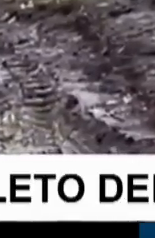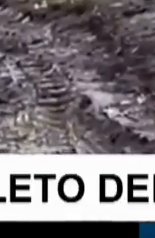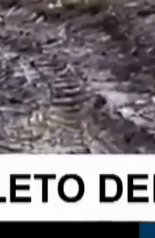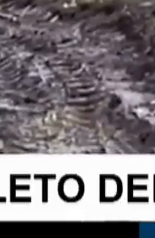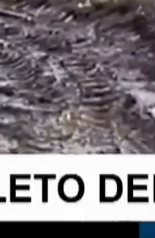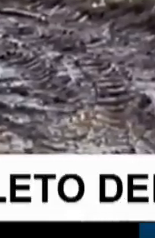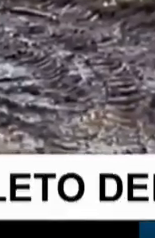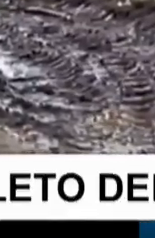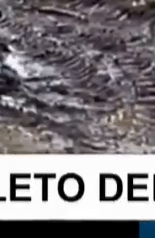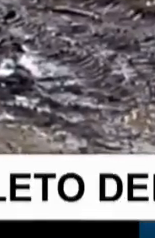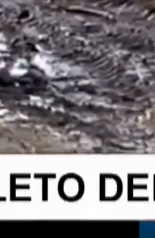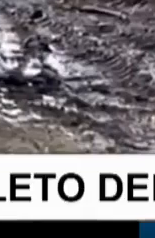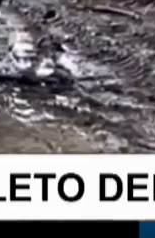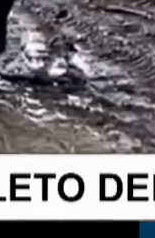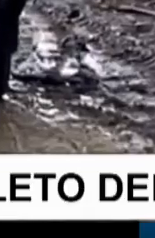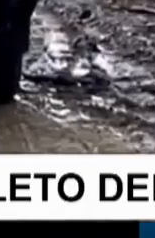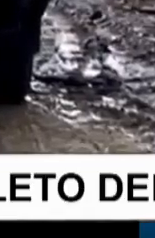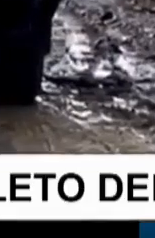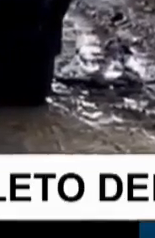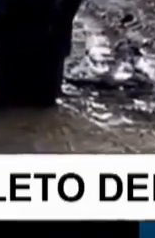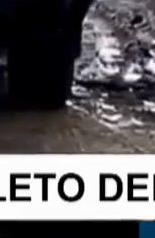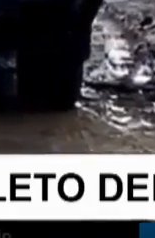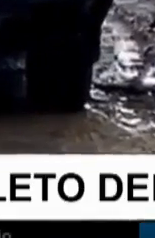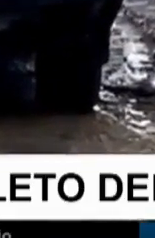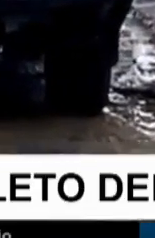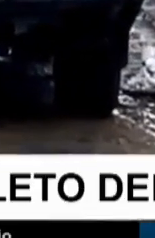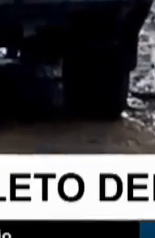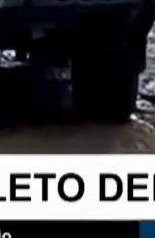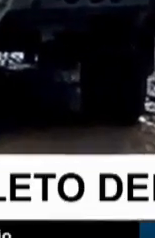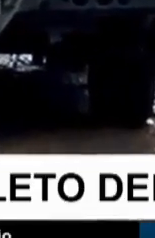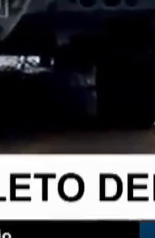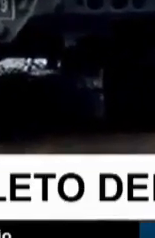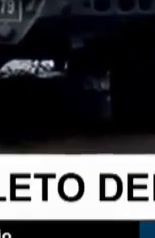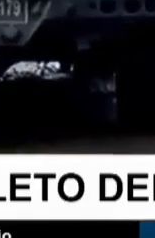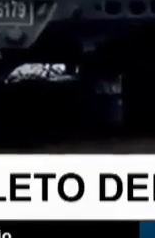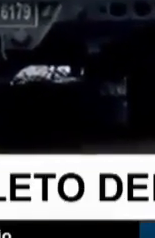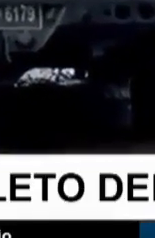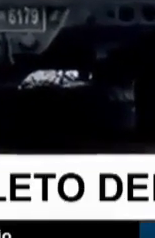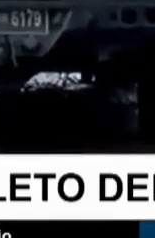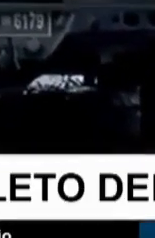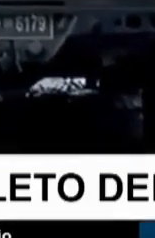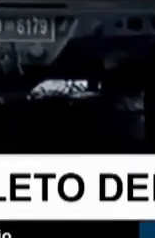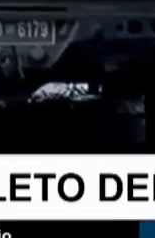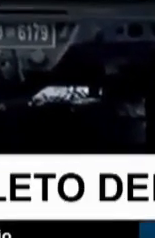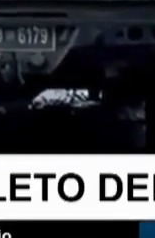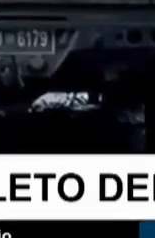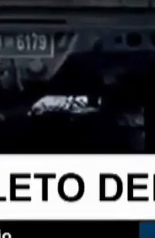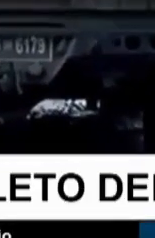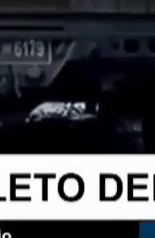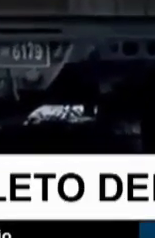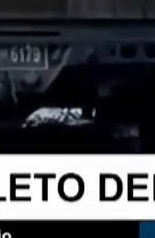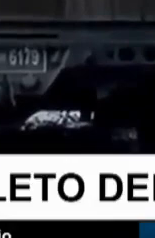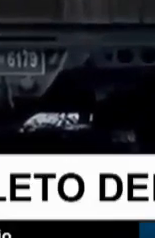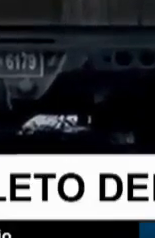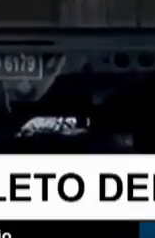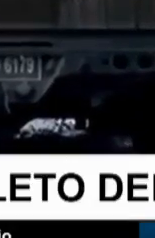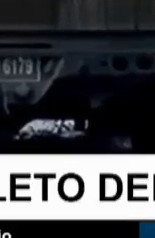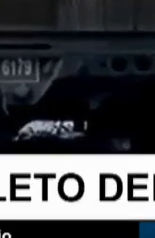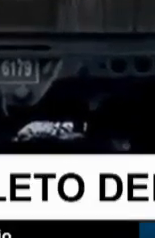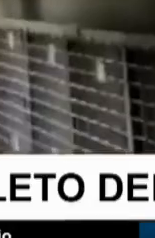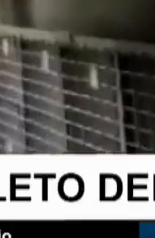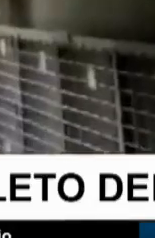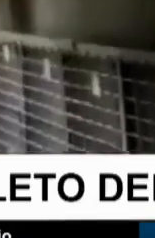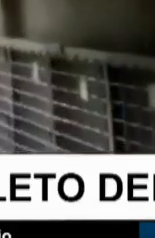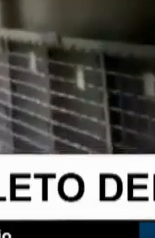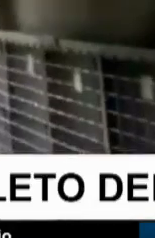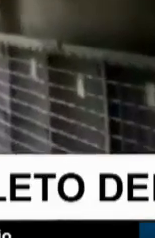o no las reuniones, que ese era un tema complejo. Y por eso yo hoy día no he escuchado nunca más de eso. Tuvimos reunión con la ministra y dijimos, mire, que nosotros estamos dispuestos a aprobar